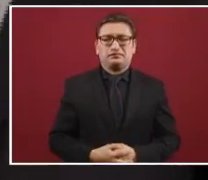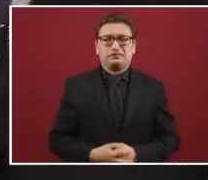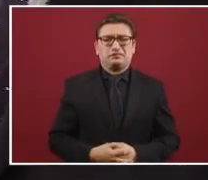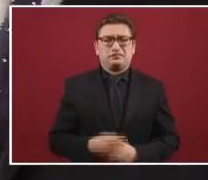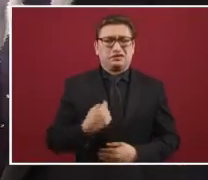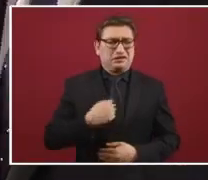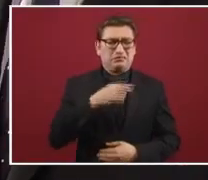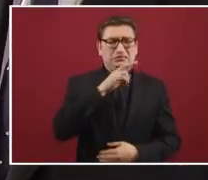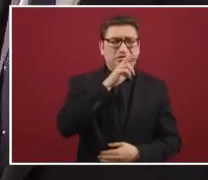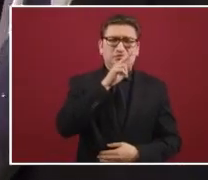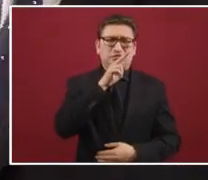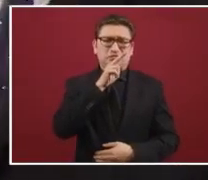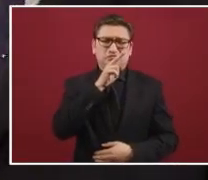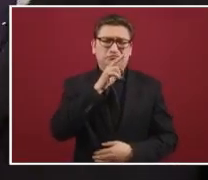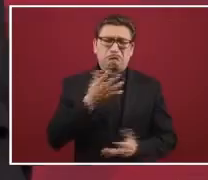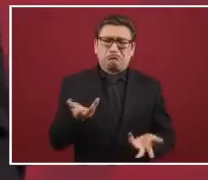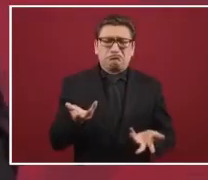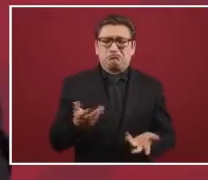preocuparse,